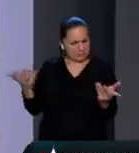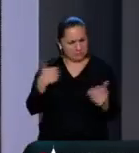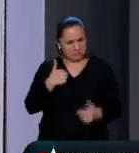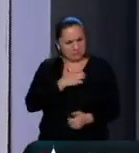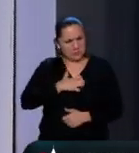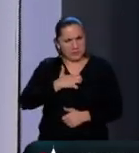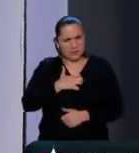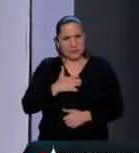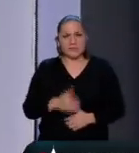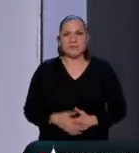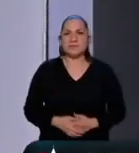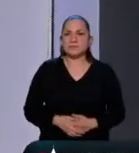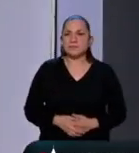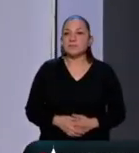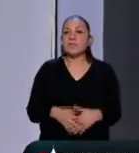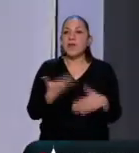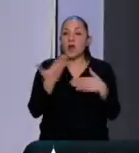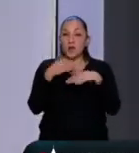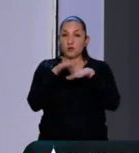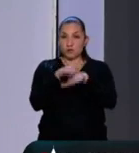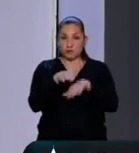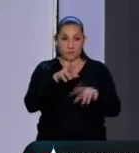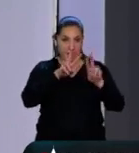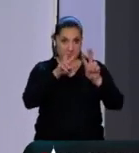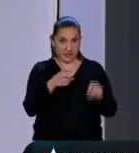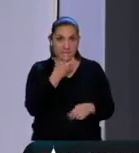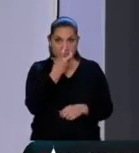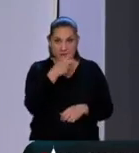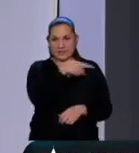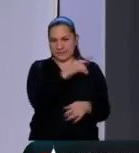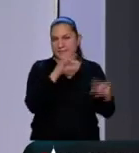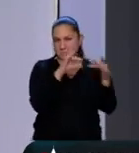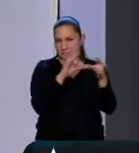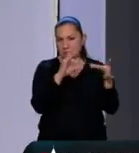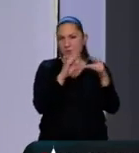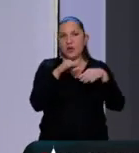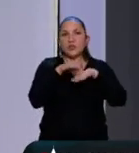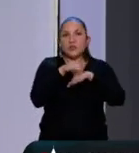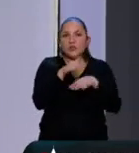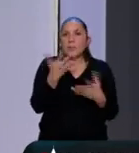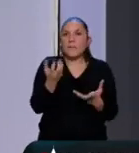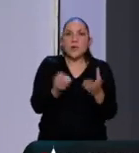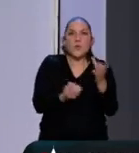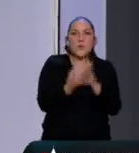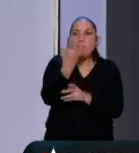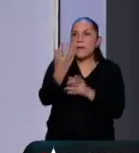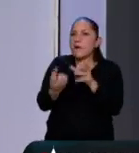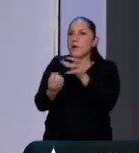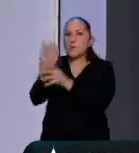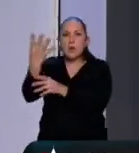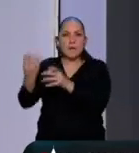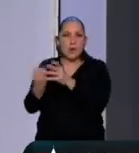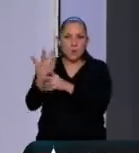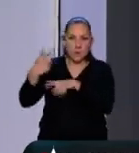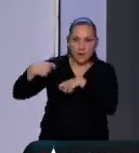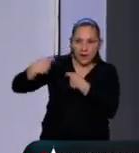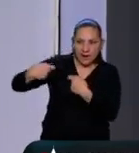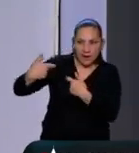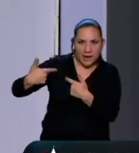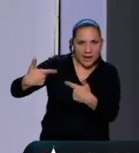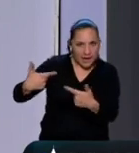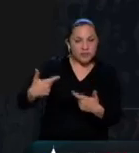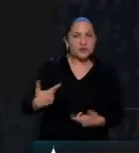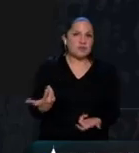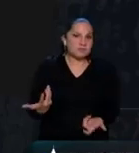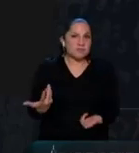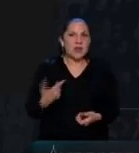Bueno, y ahí sobre este tema se refirió a nuevas generaciones, al relevo generacional, al legado, y recuperó un tuit